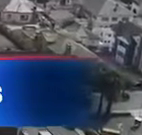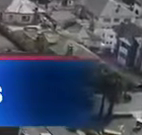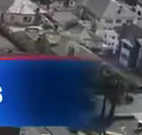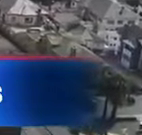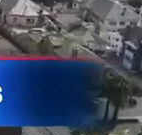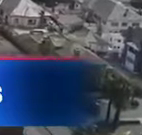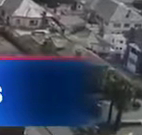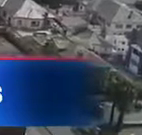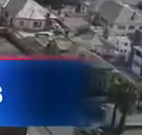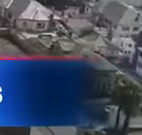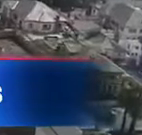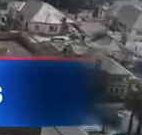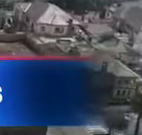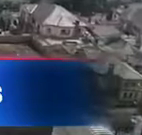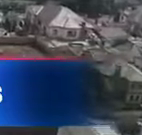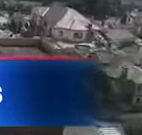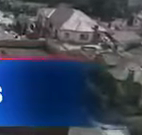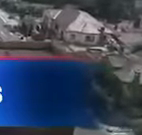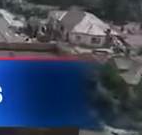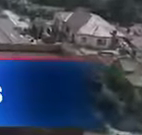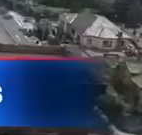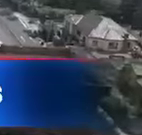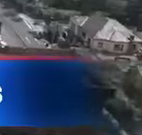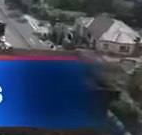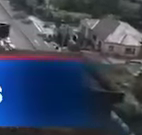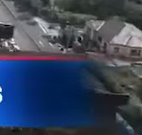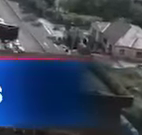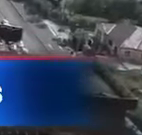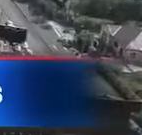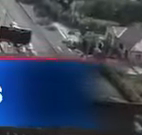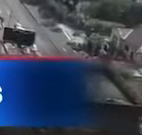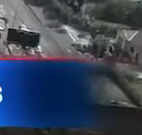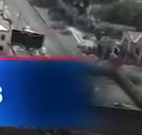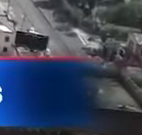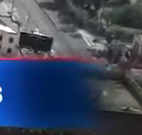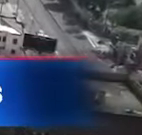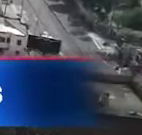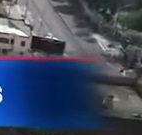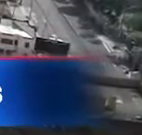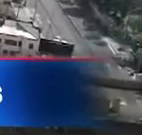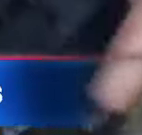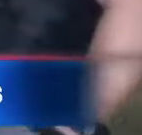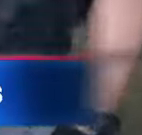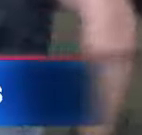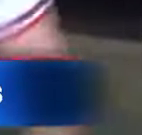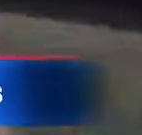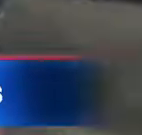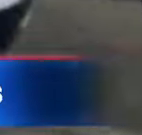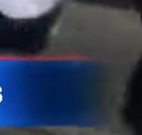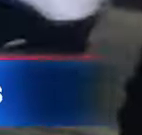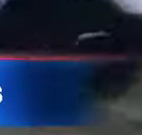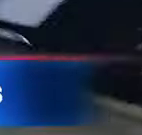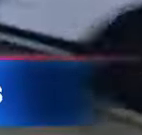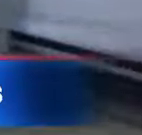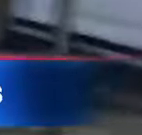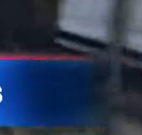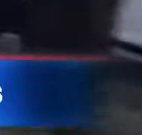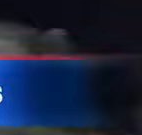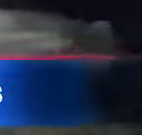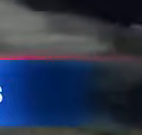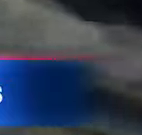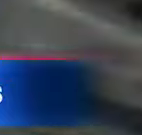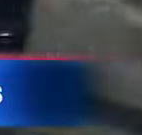Estado ha realizado durante las últimas semanas en torno a la investigación sobre presunta delincuencia organizada en el caso